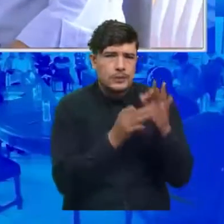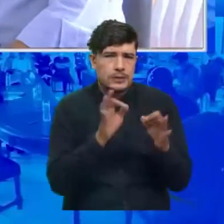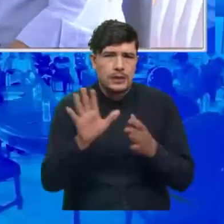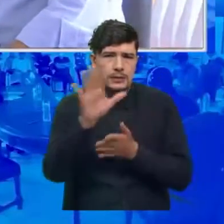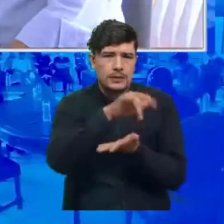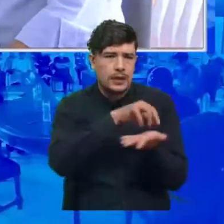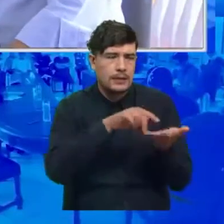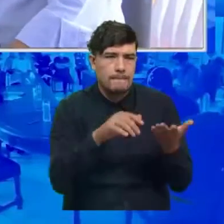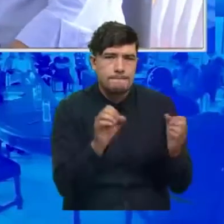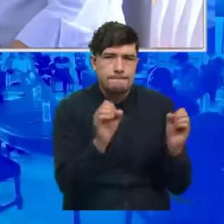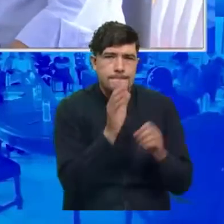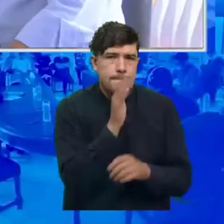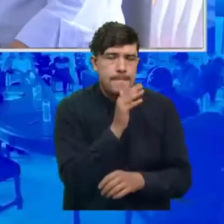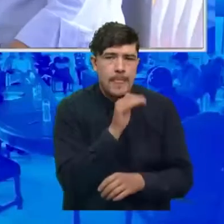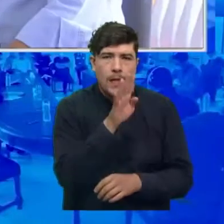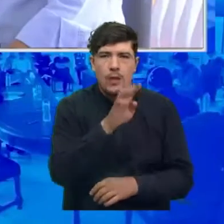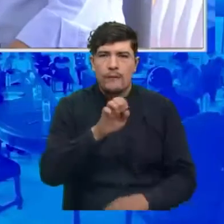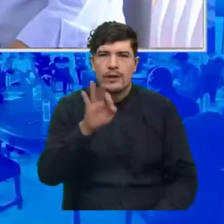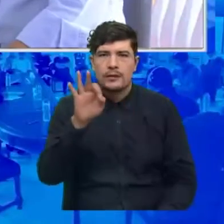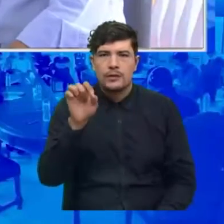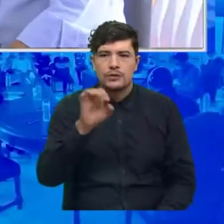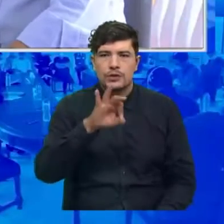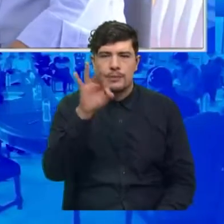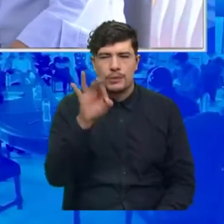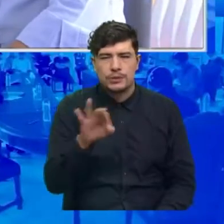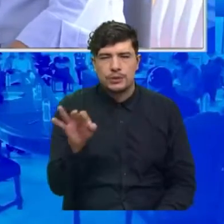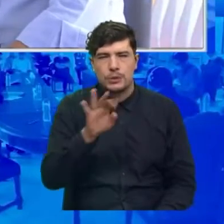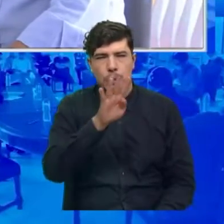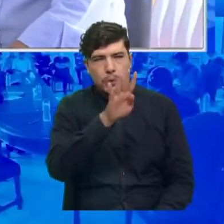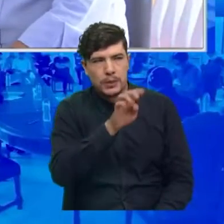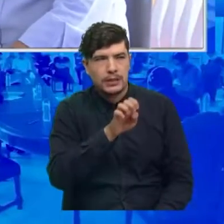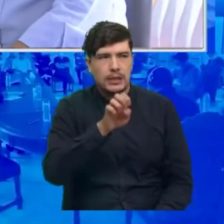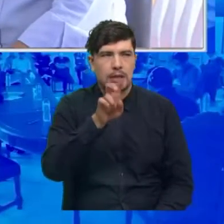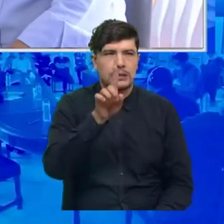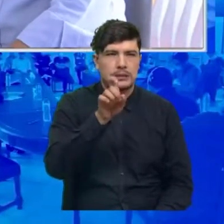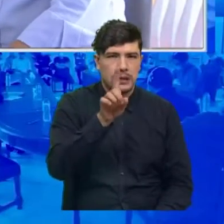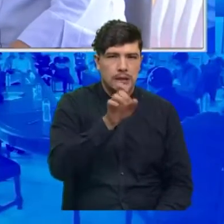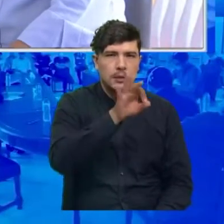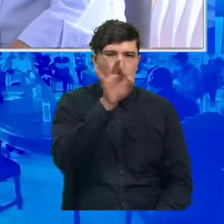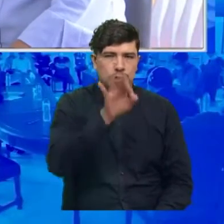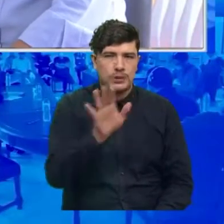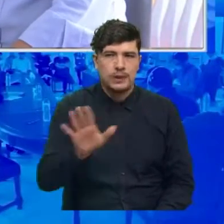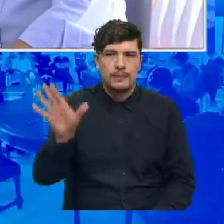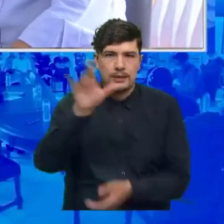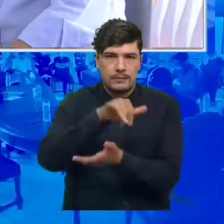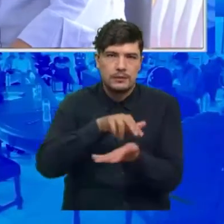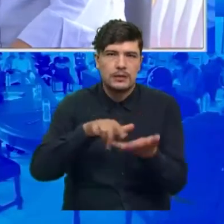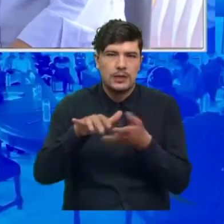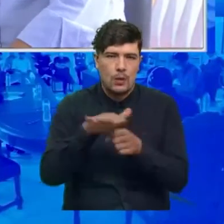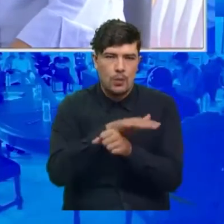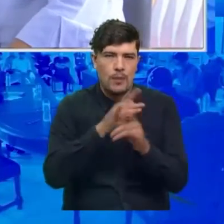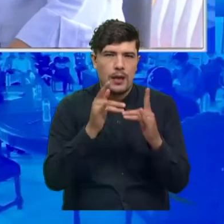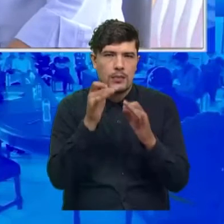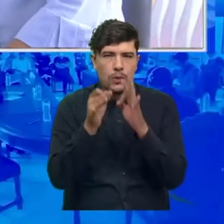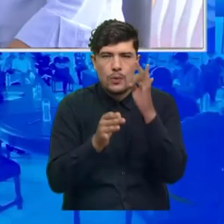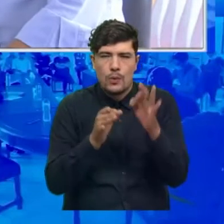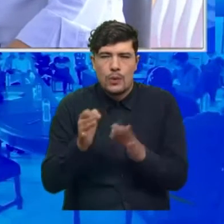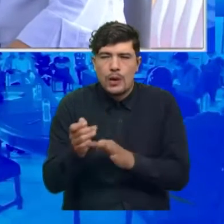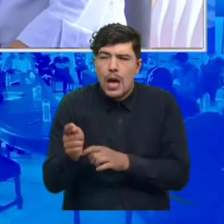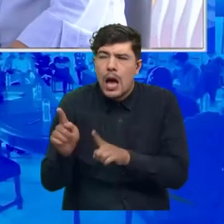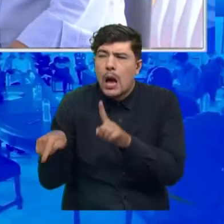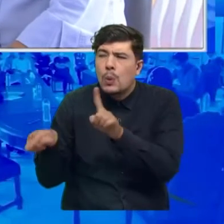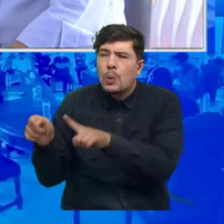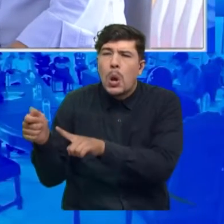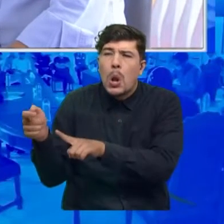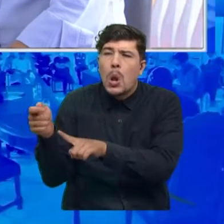prácticamente un 98 por ciento 97 que 96 por ciento en el departamento de santander son contadas las